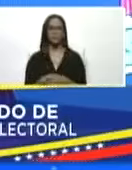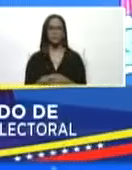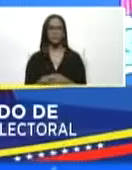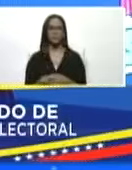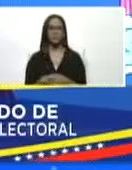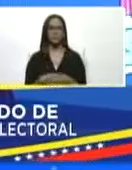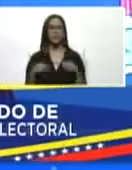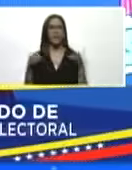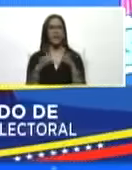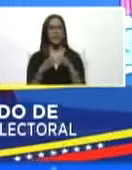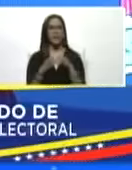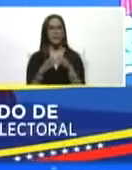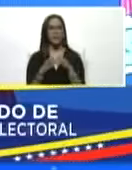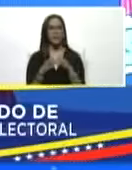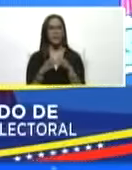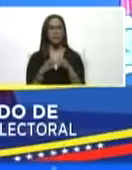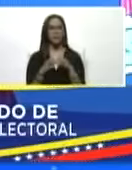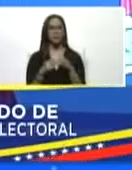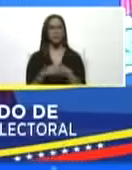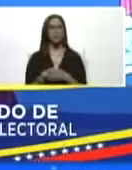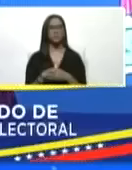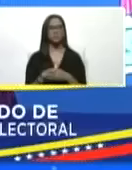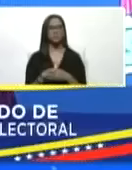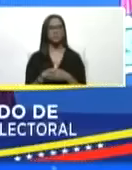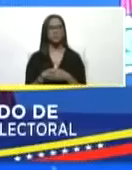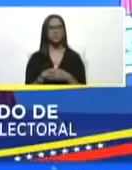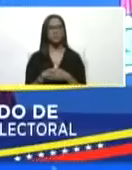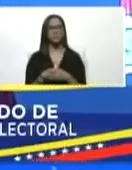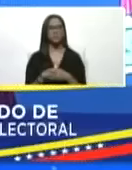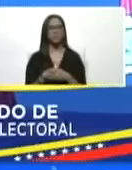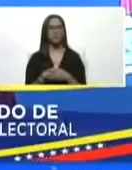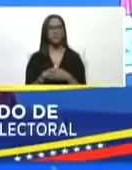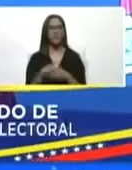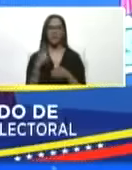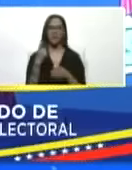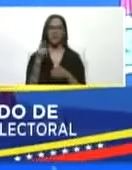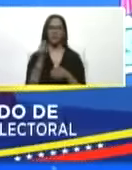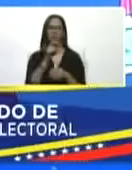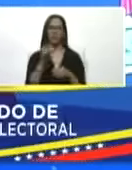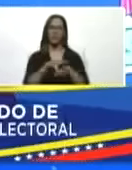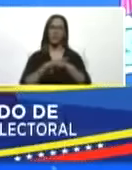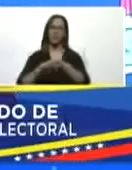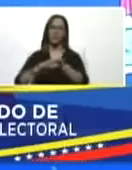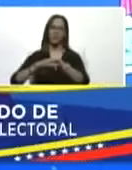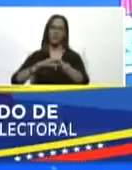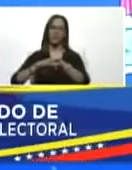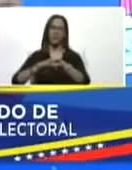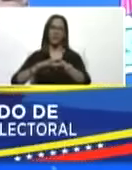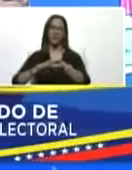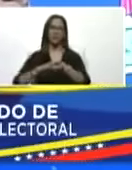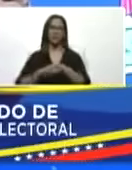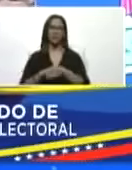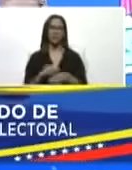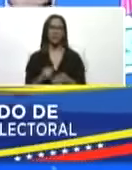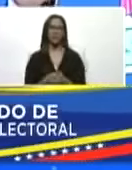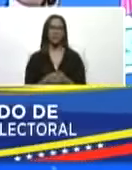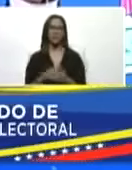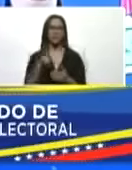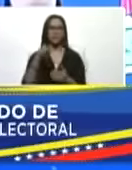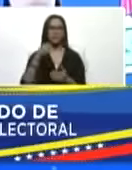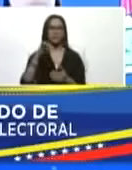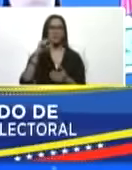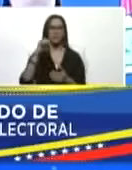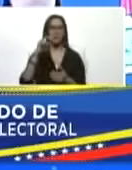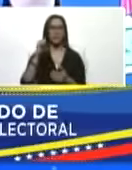el equipo de giras. Ah, no, faltó gente, me perdono. Gina Hum. Gina, tú